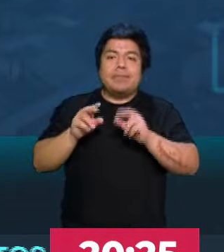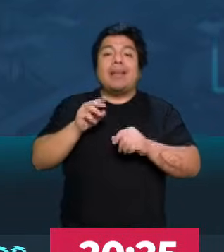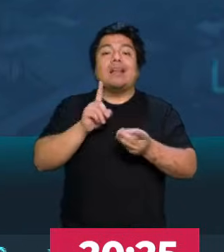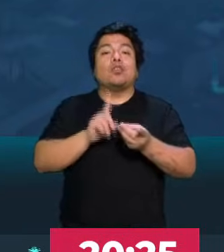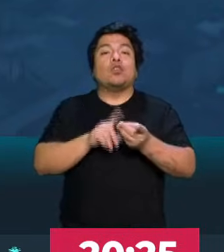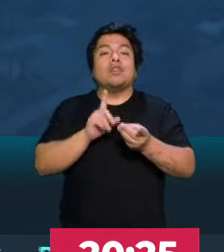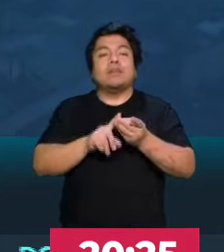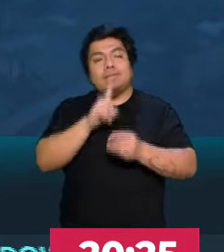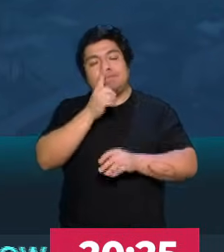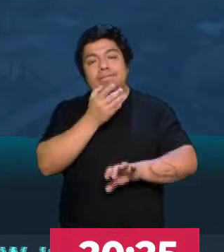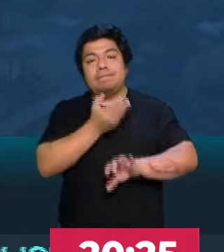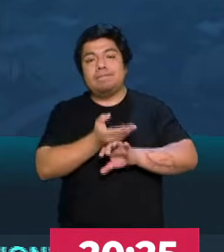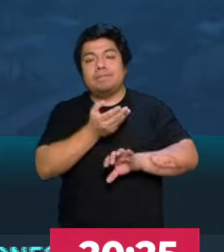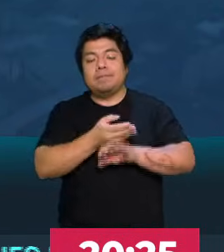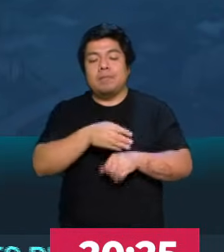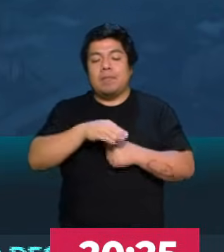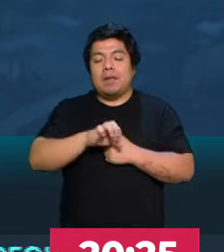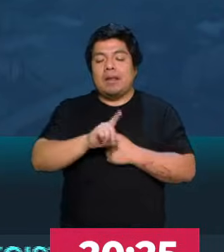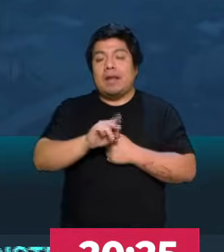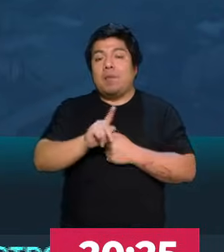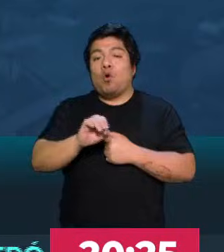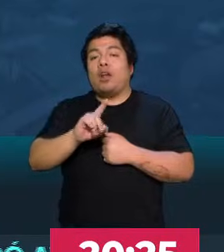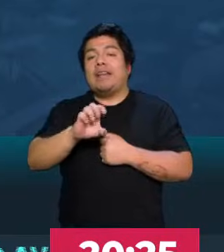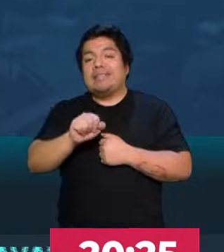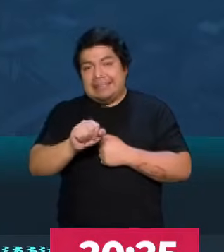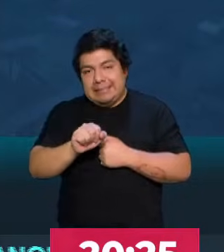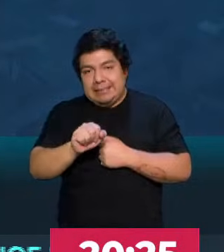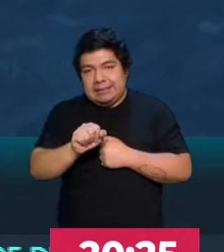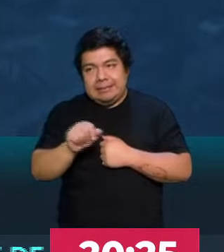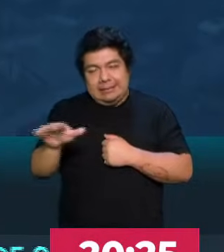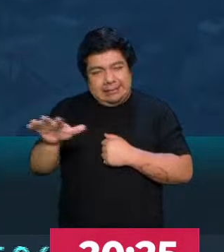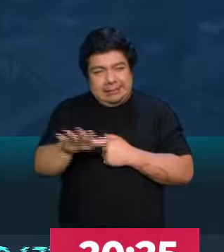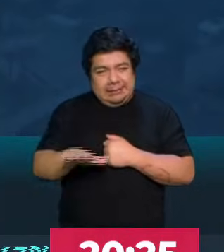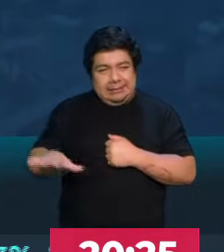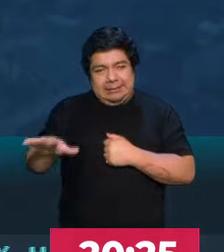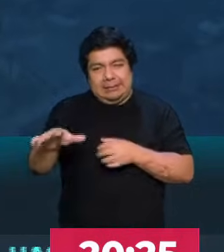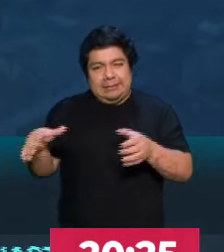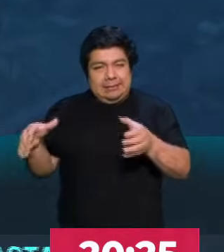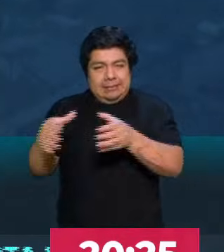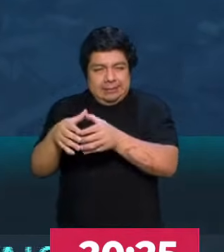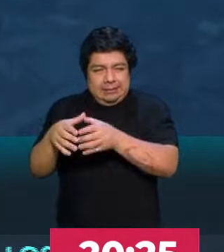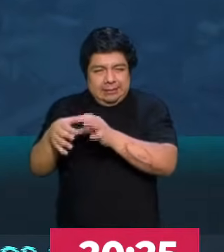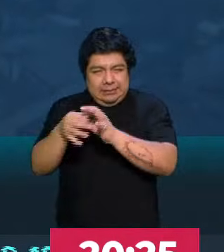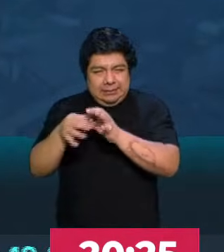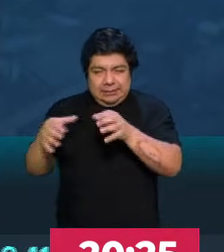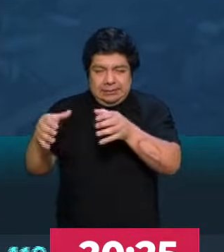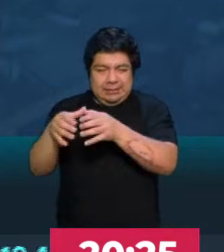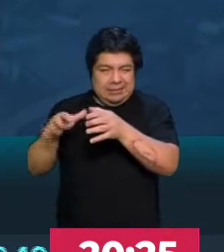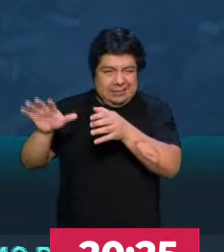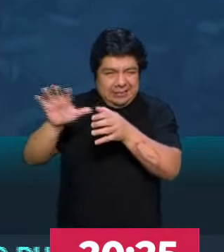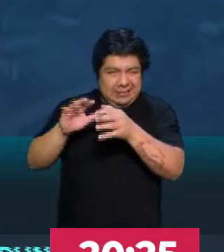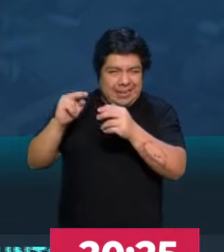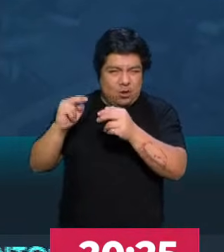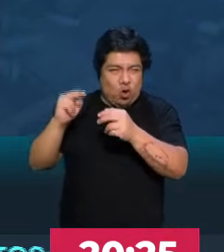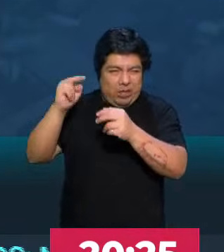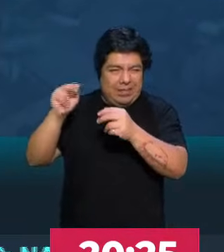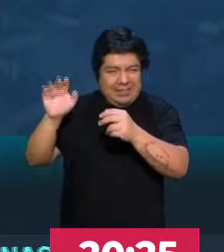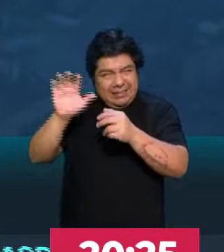Minneapolis. Y contarles que Minneapolis y toda la parte que tiene que ver con esa parte norte